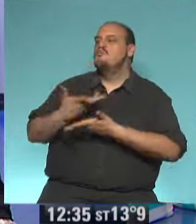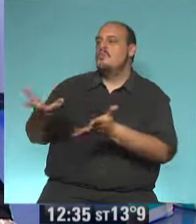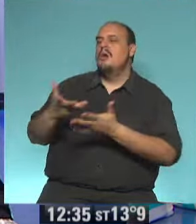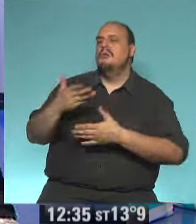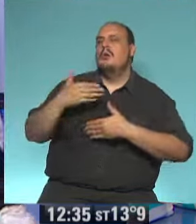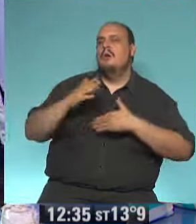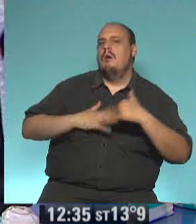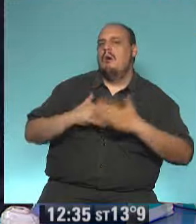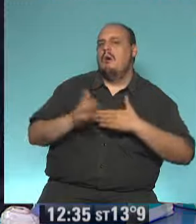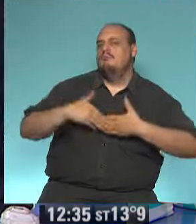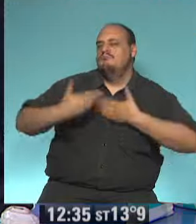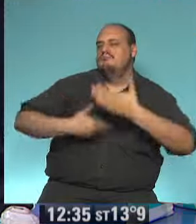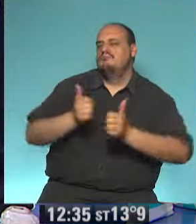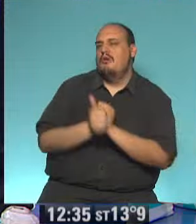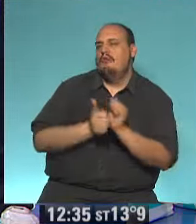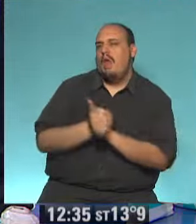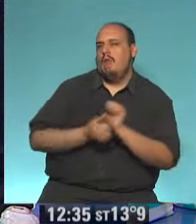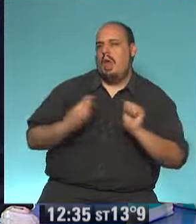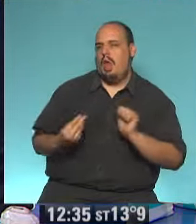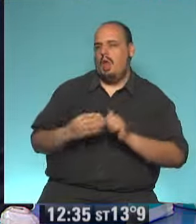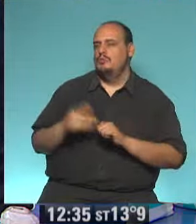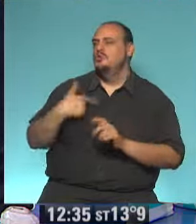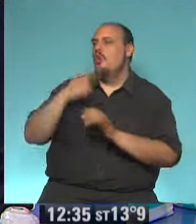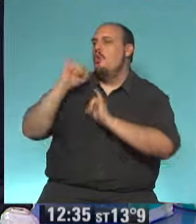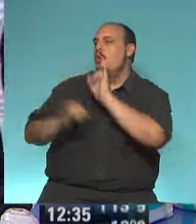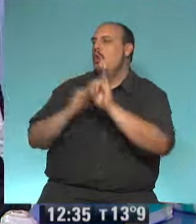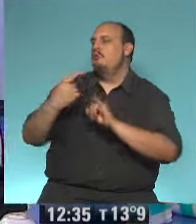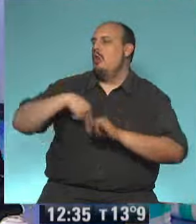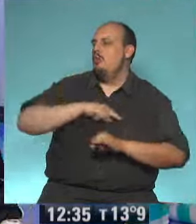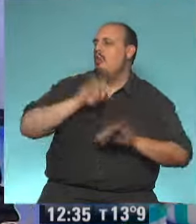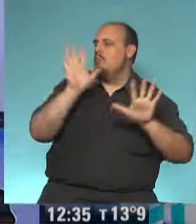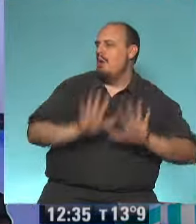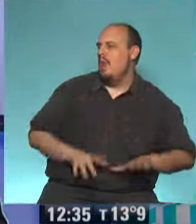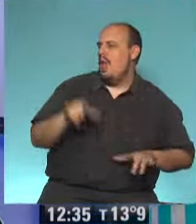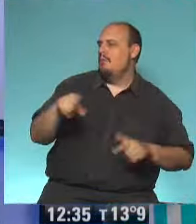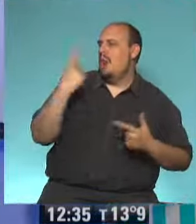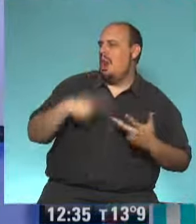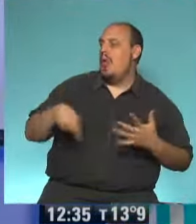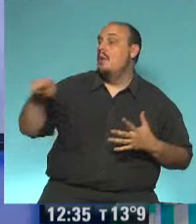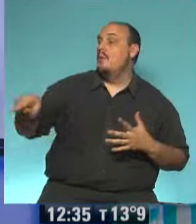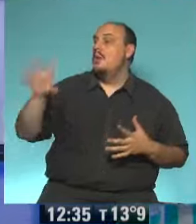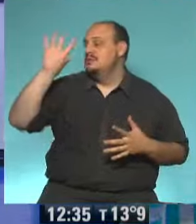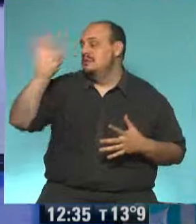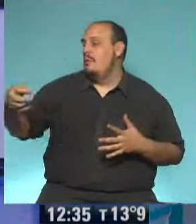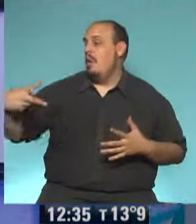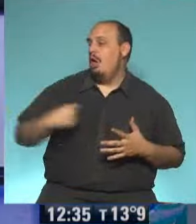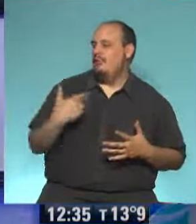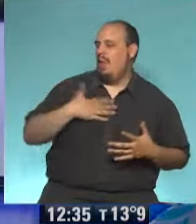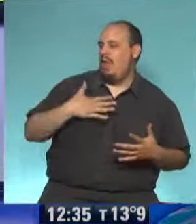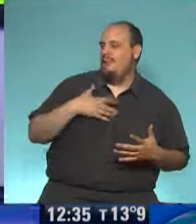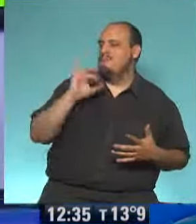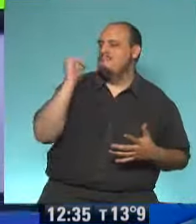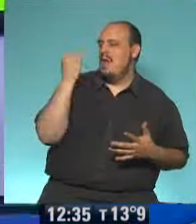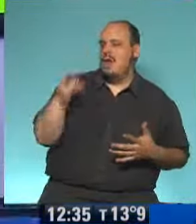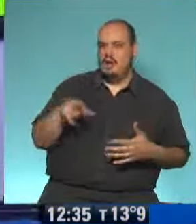Claro, que piensan cómo fueron elaborados. Entonces, claro, yo te cuento cómo lo elaboramos para que vos sepas qué estás consumiendo. Claro. Por ejemplo, esa